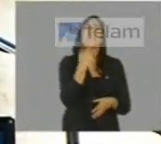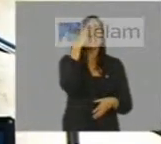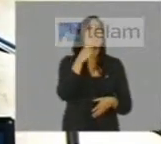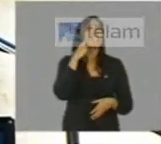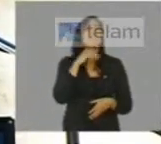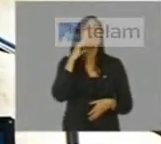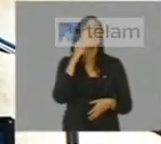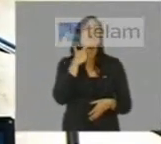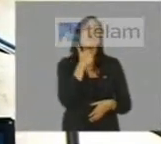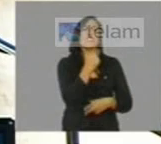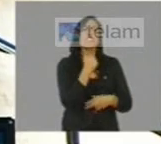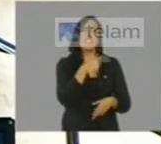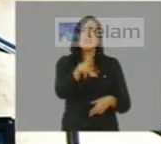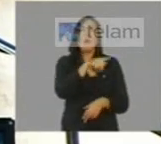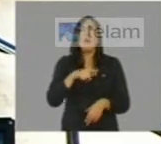justicia.